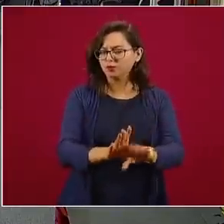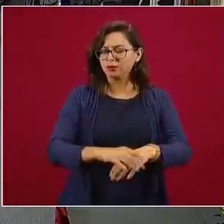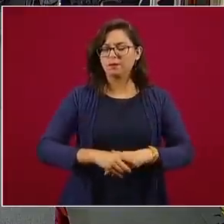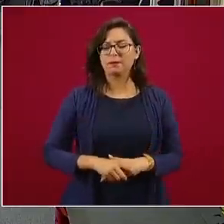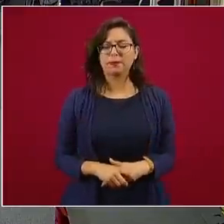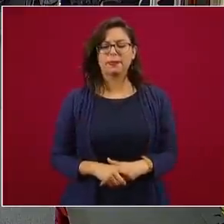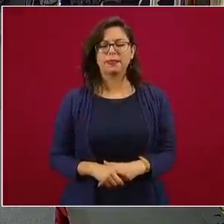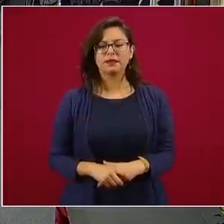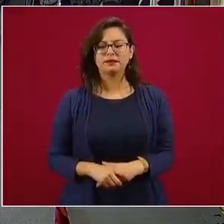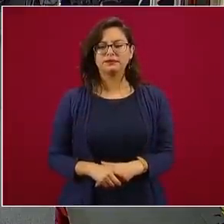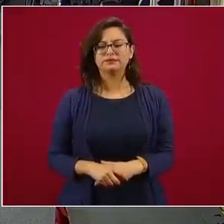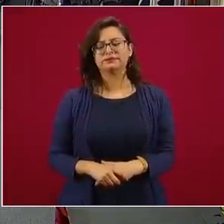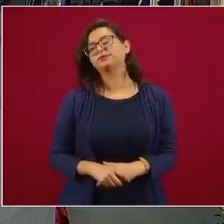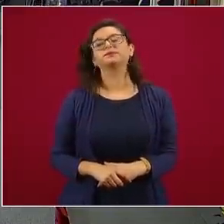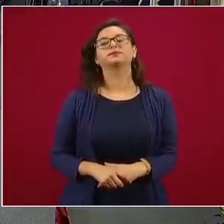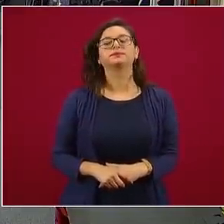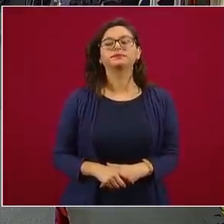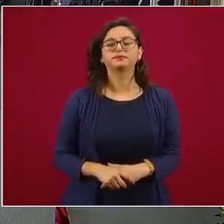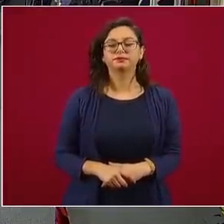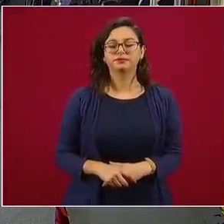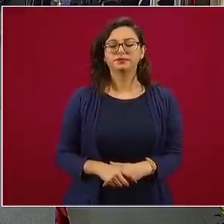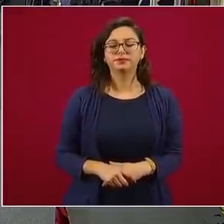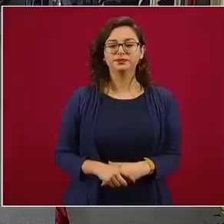tenemos este acuerdo